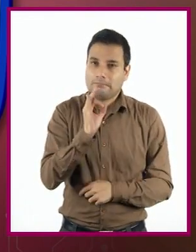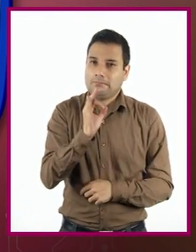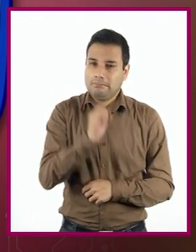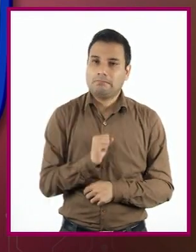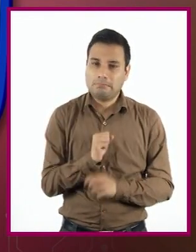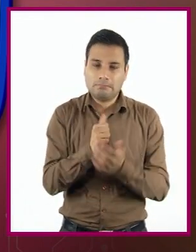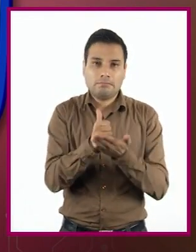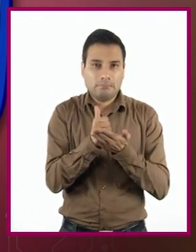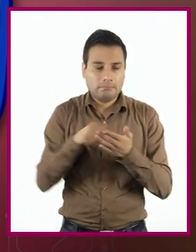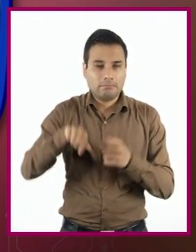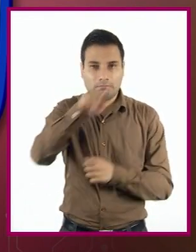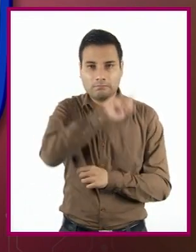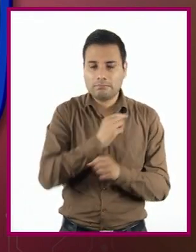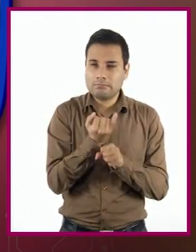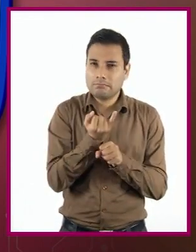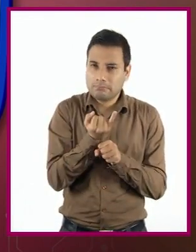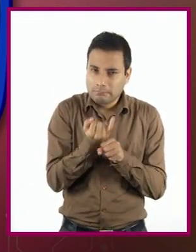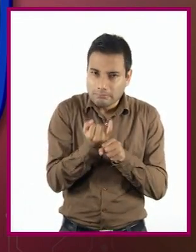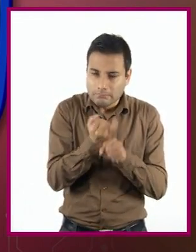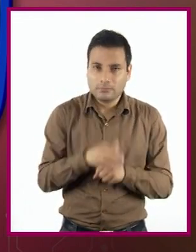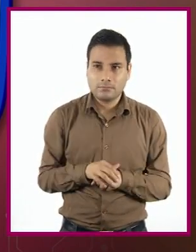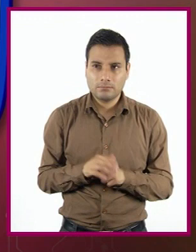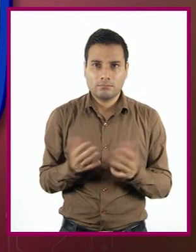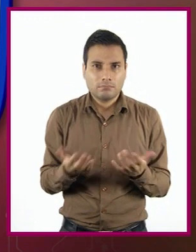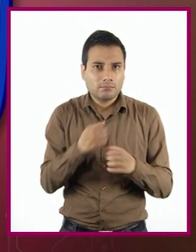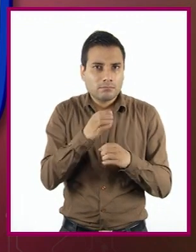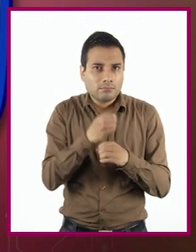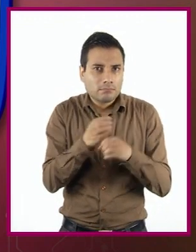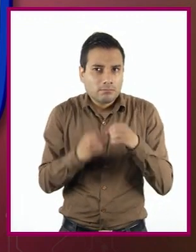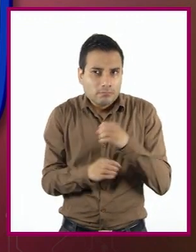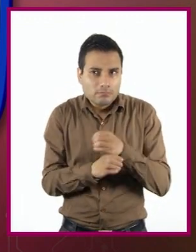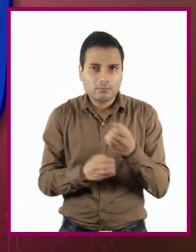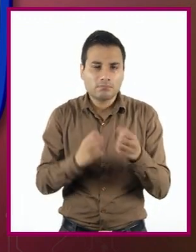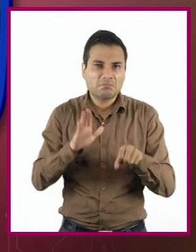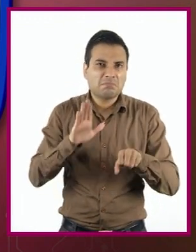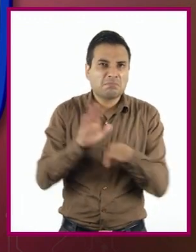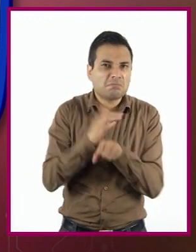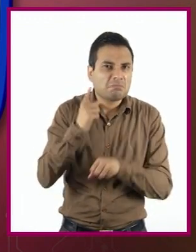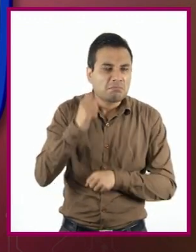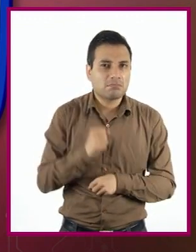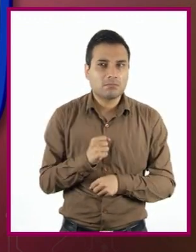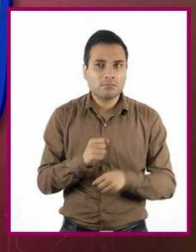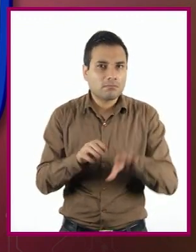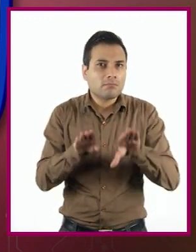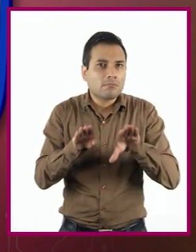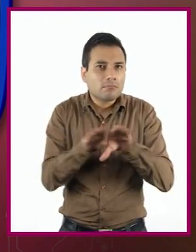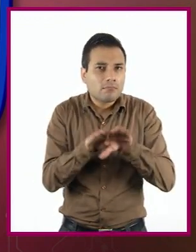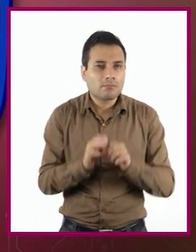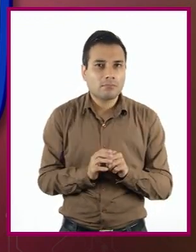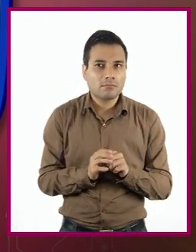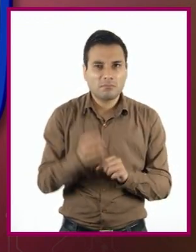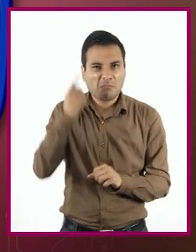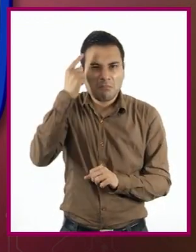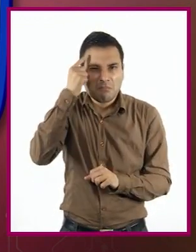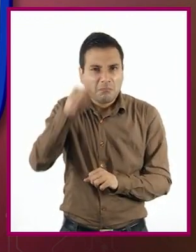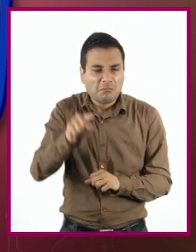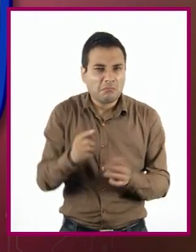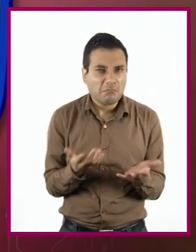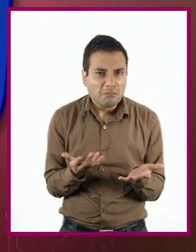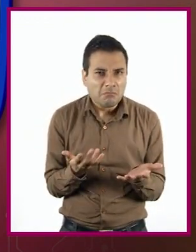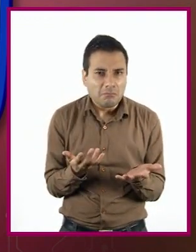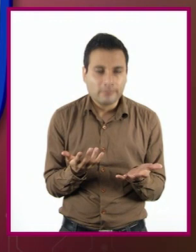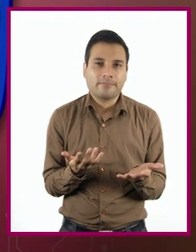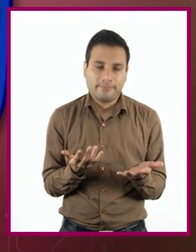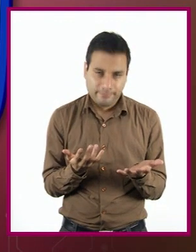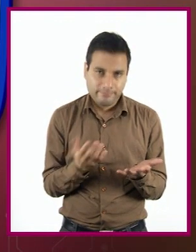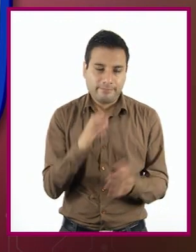preguntas básicas. ¿Por qué o cómo ocurren ciertos eventos? ¿O para qué se proponen algunas acciones referentes a